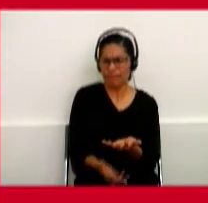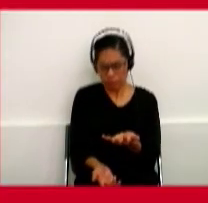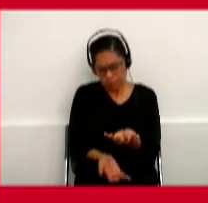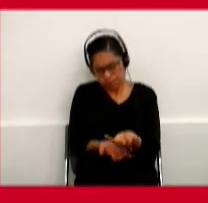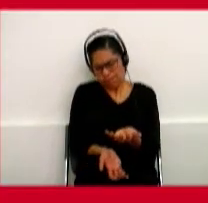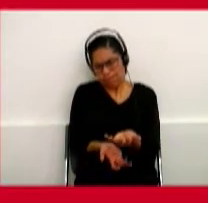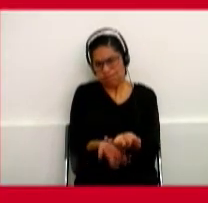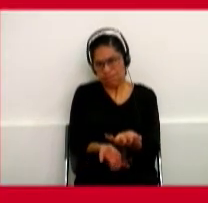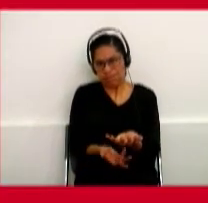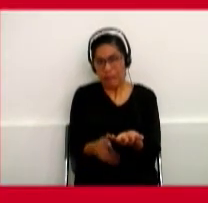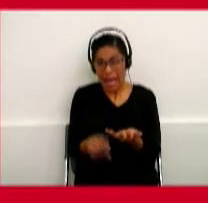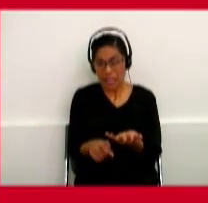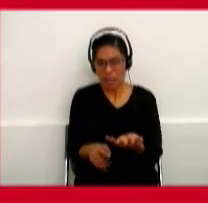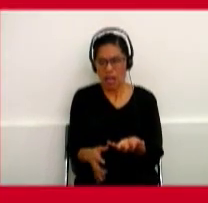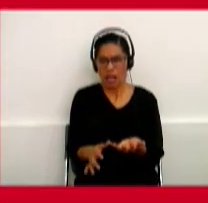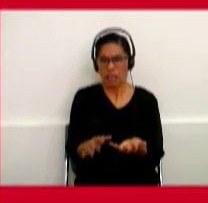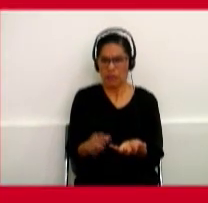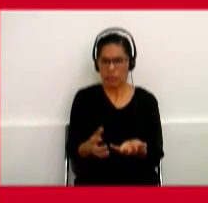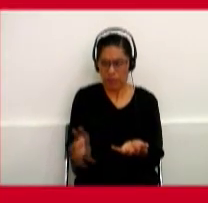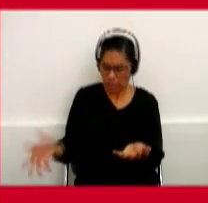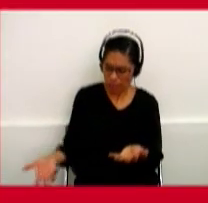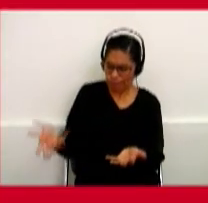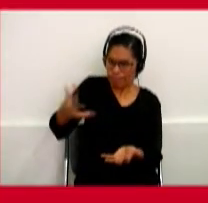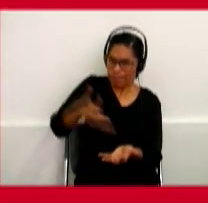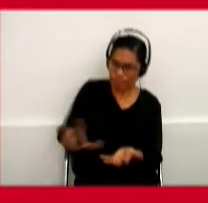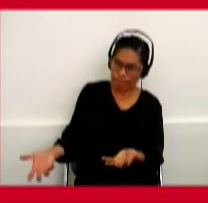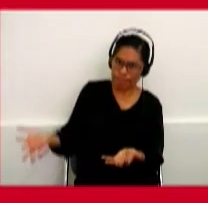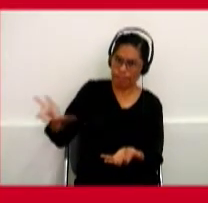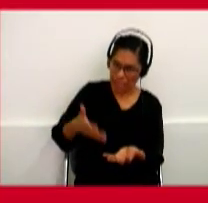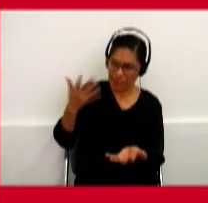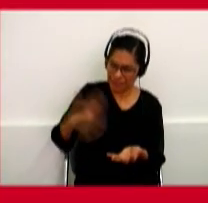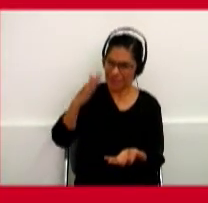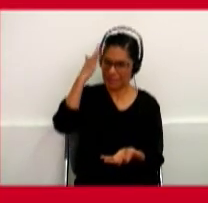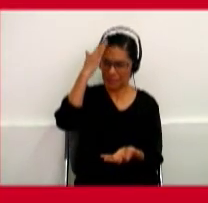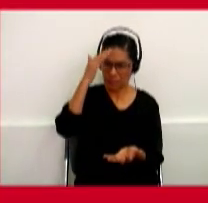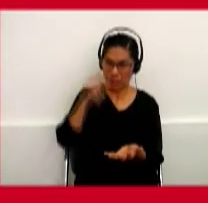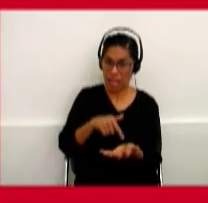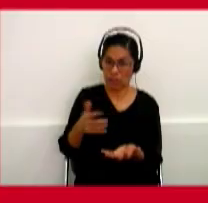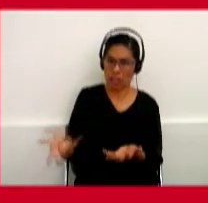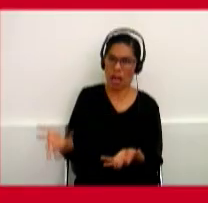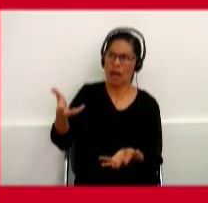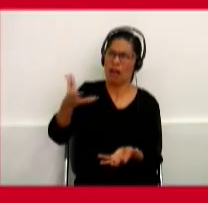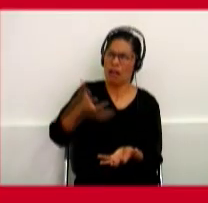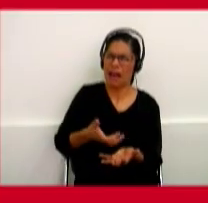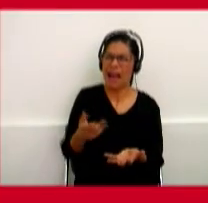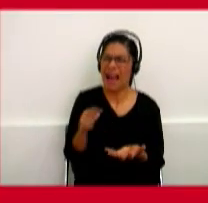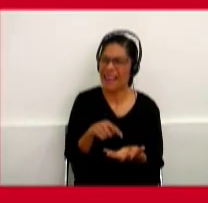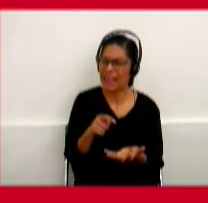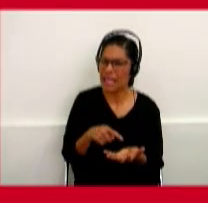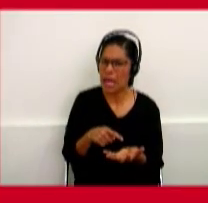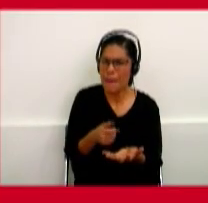que se está cargando material a la bandeja. Esto les da la oportunidad de decir, para esta instancia en